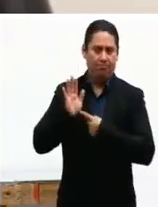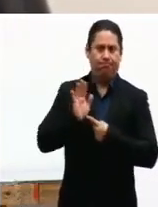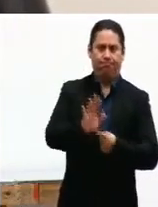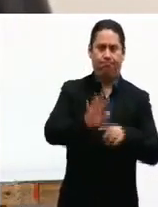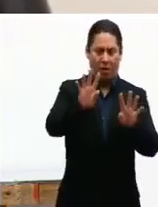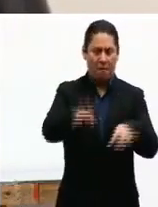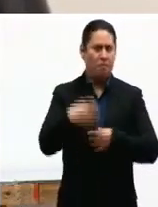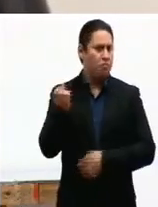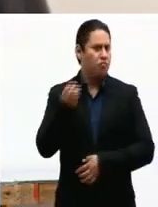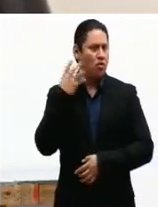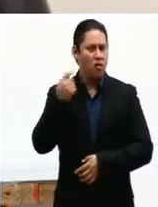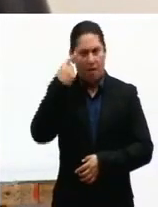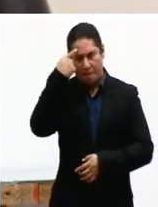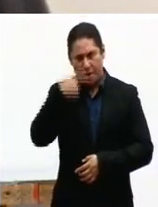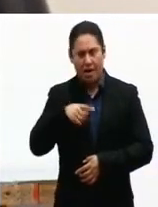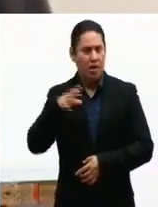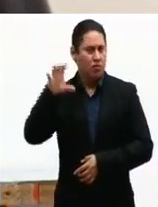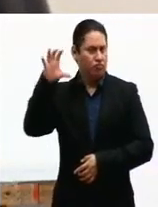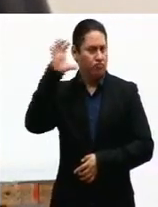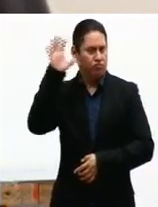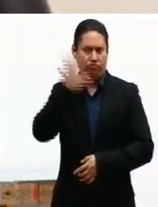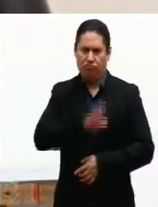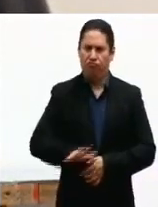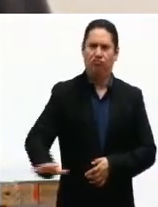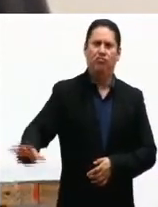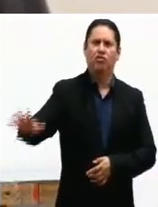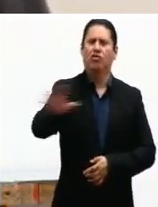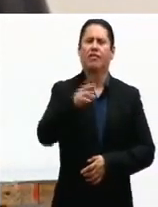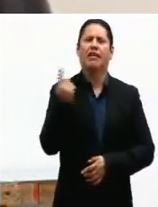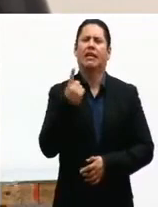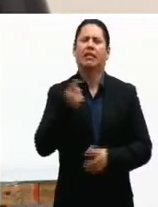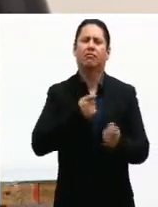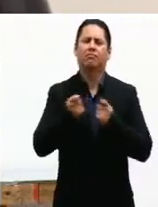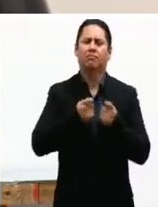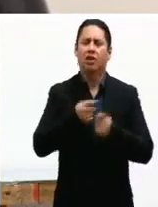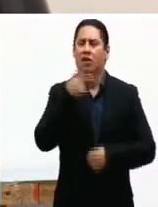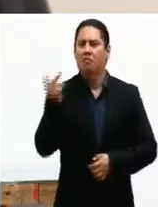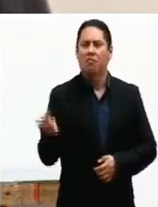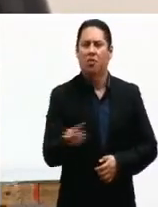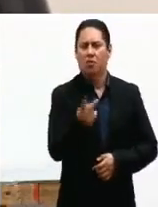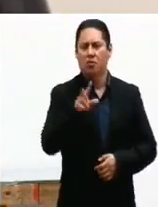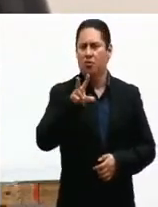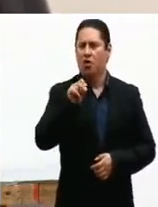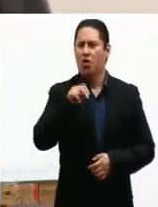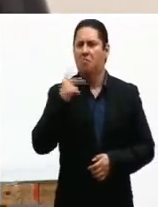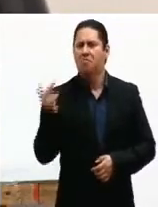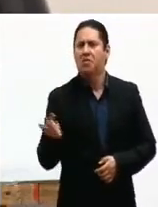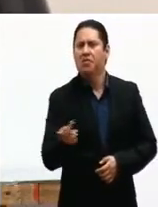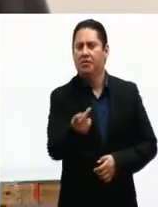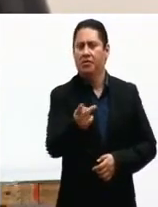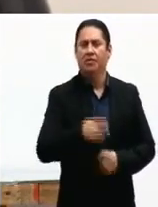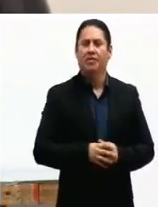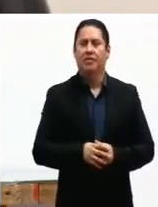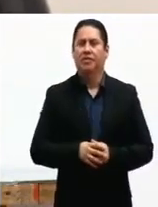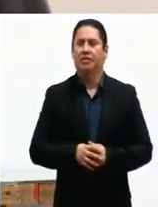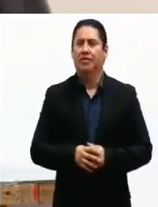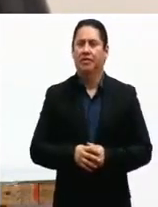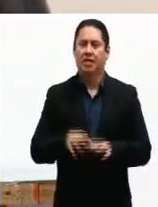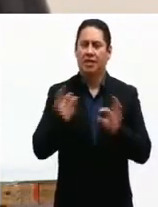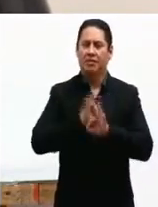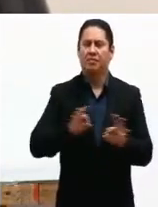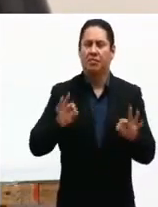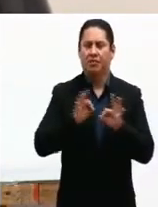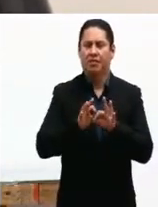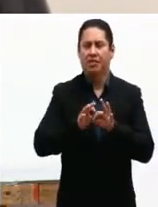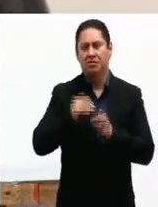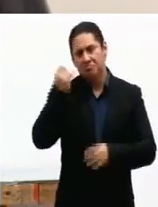Pleno del Congreso para que todos escuchemos cuáles son las estrategias. No le estamos preguntando y yo creo que no le vamos a preguntar cuestiones importantes